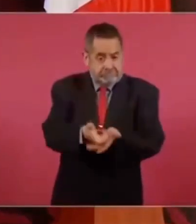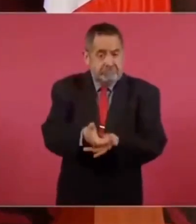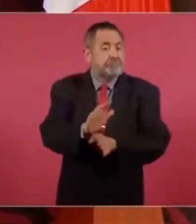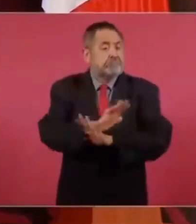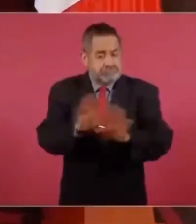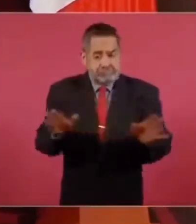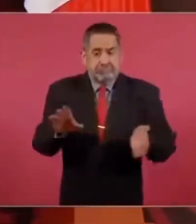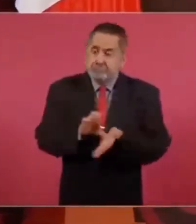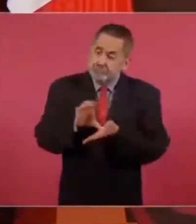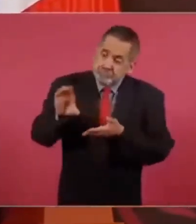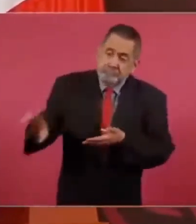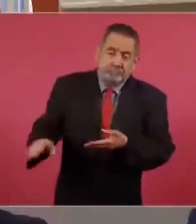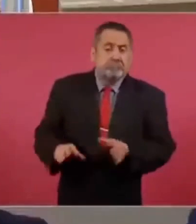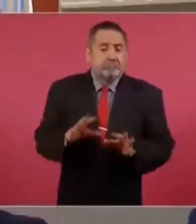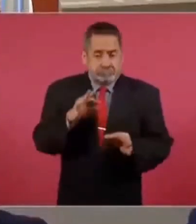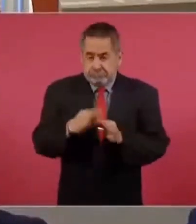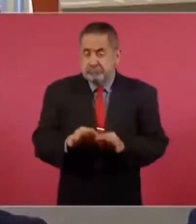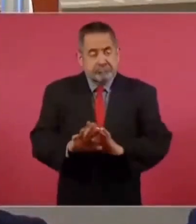ahora.